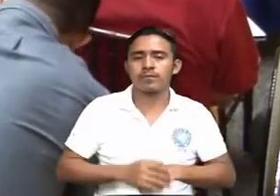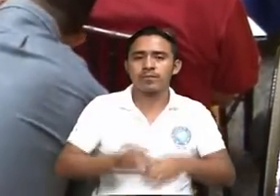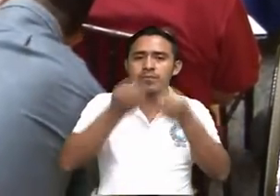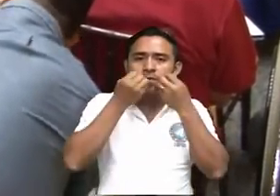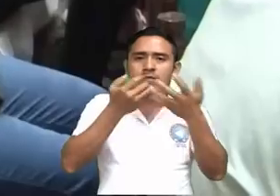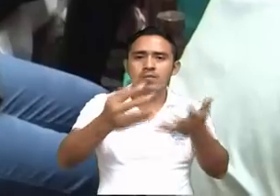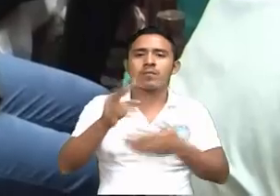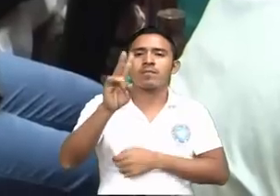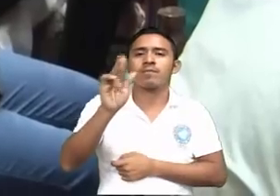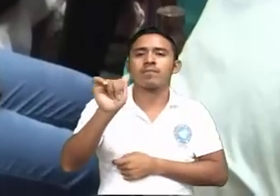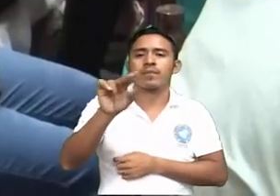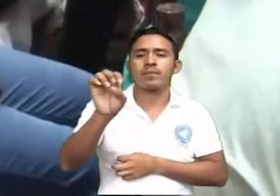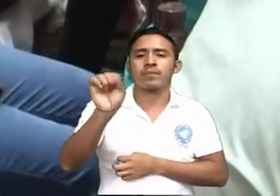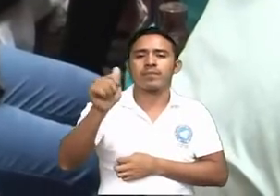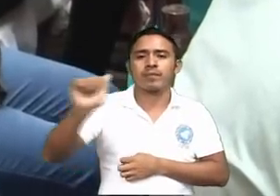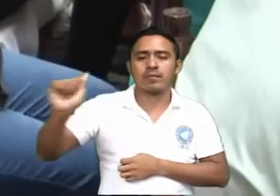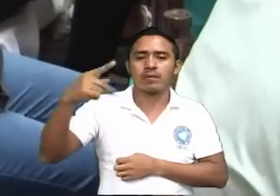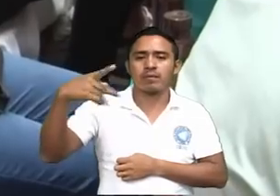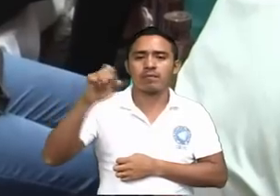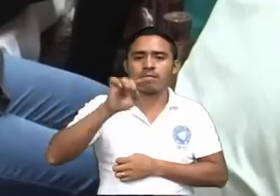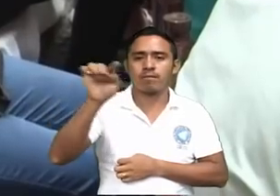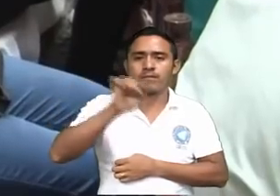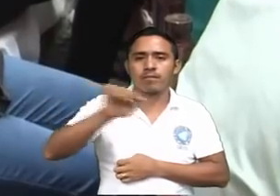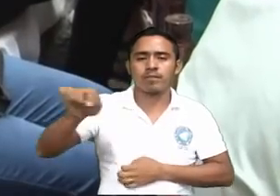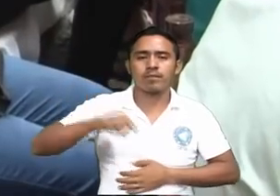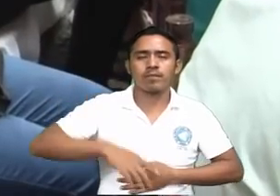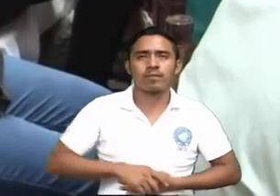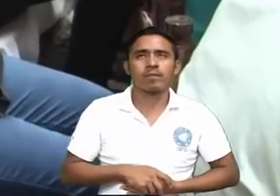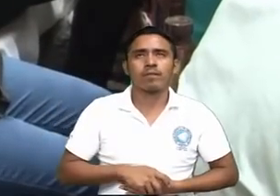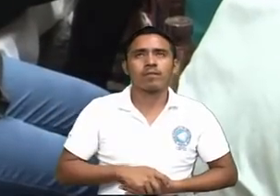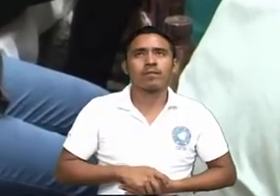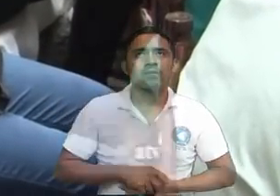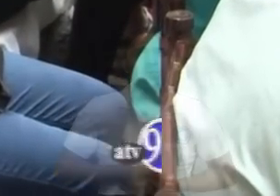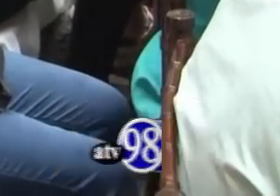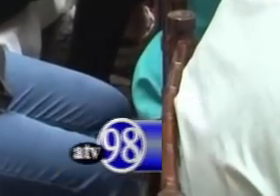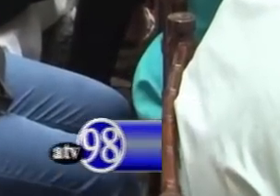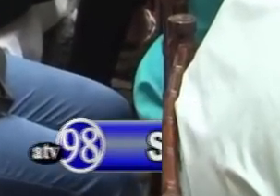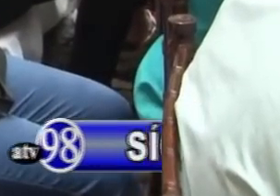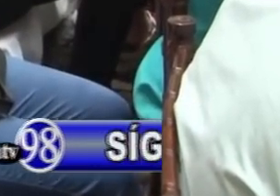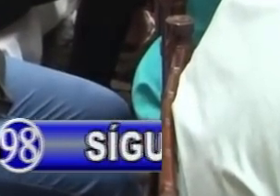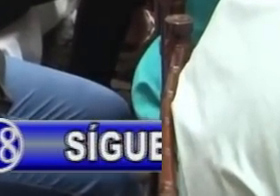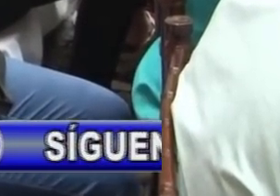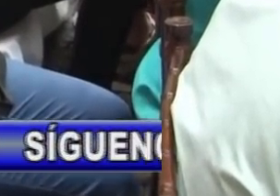cámara de Rubén Castro para el canal parlamentario, les informó Vanessa Paz.